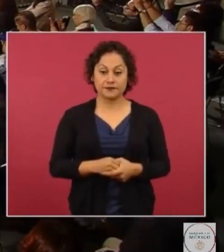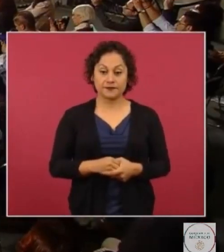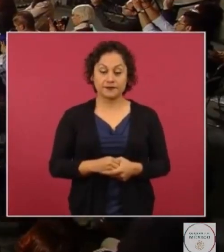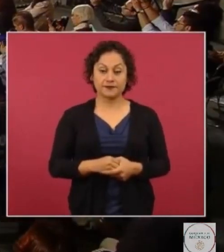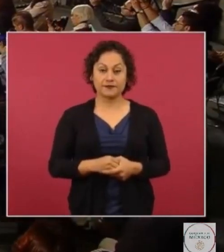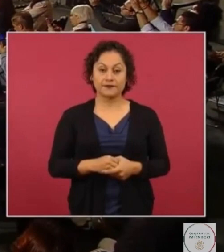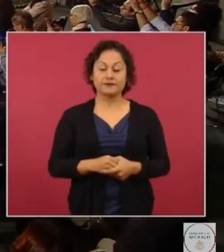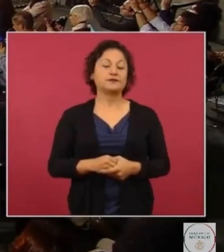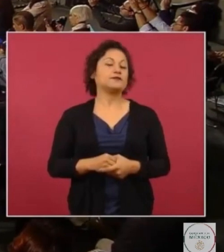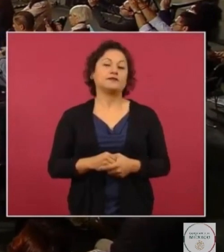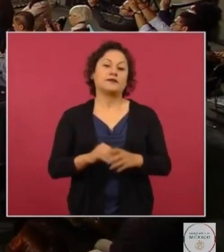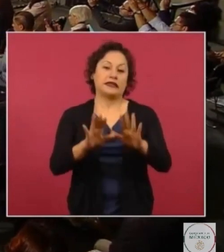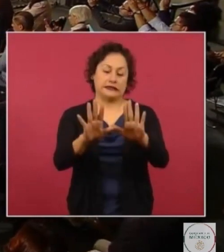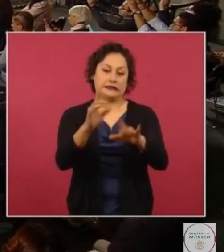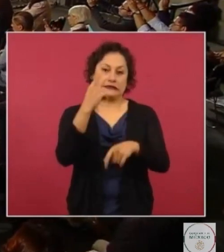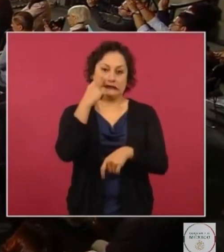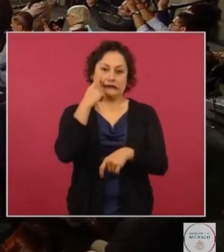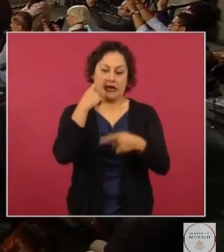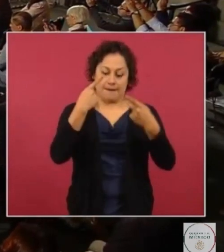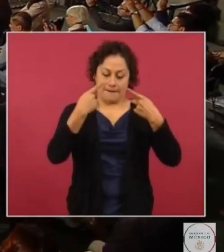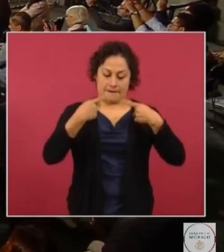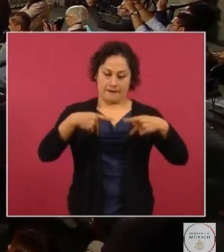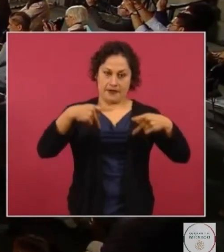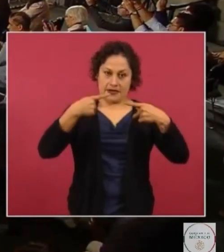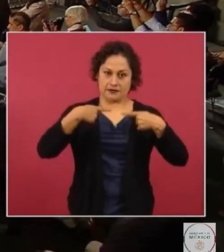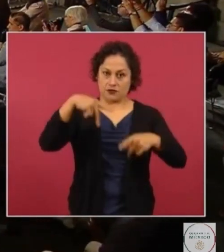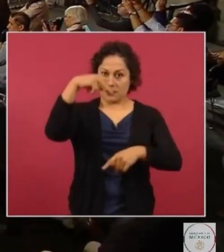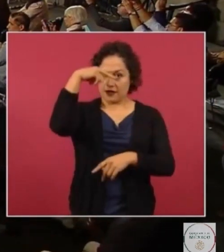un mexicano que ya es